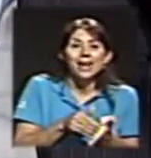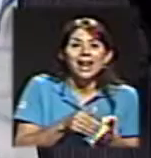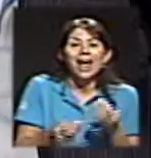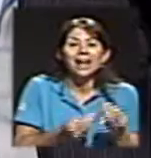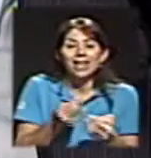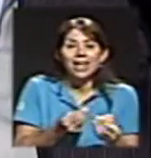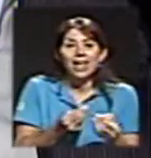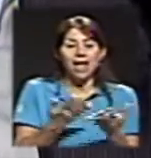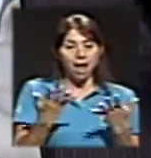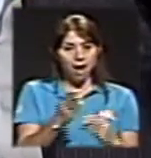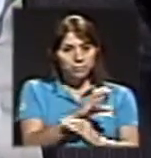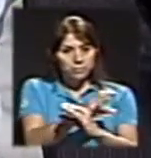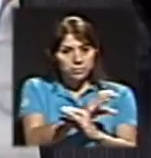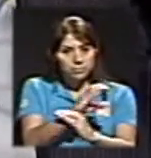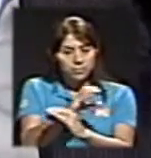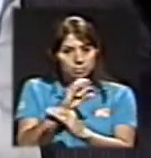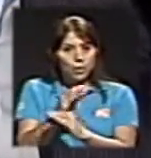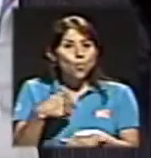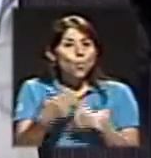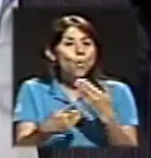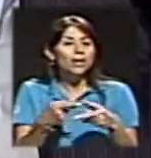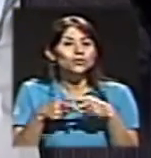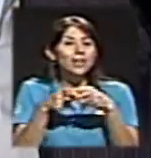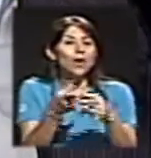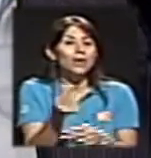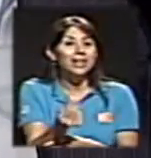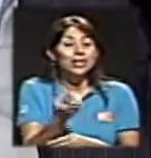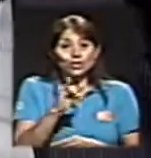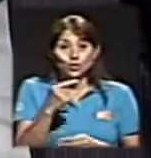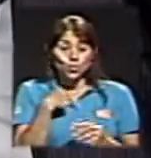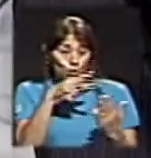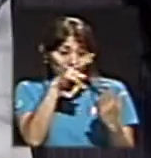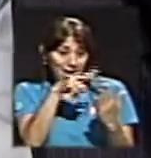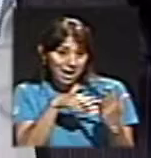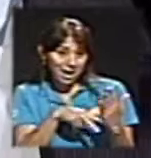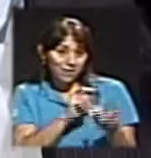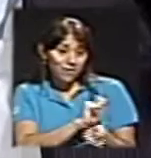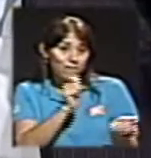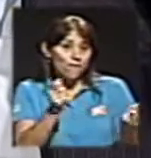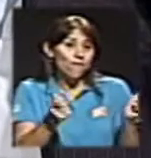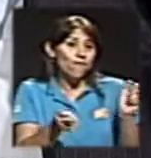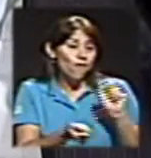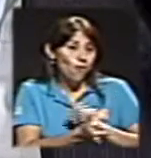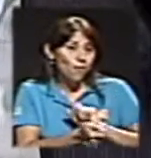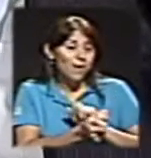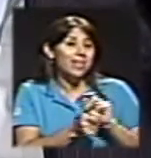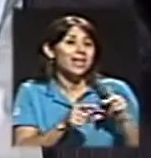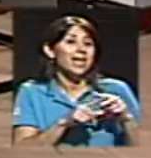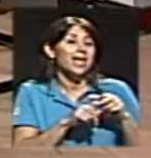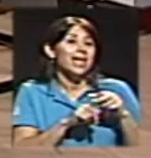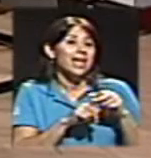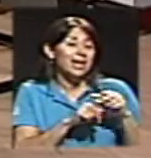el otorgamiento del crédito. Si uno lee con cuidado la reforma en riesgo de crédito y también la de riesgo de liquidez, lo que se